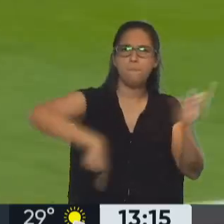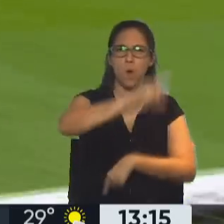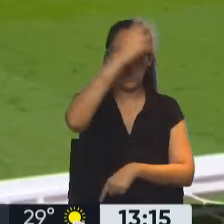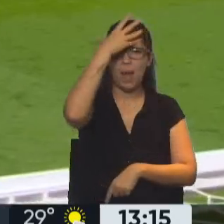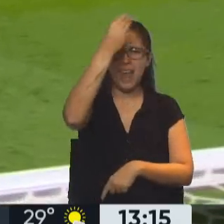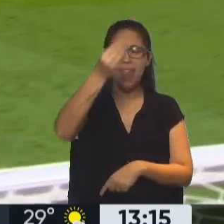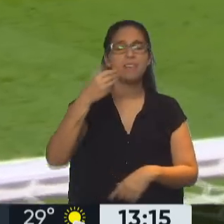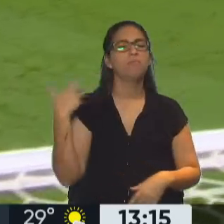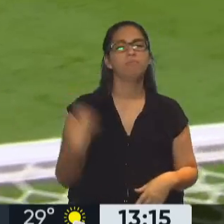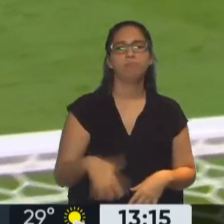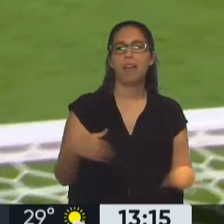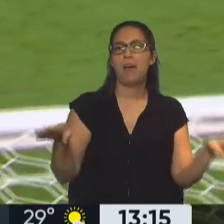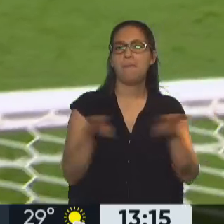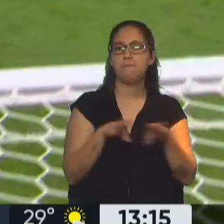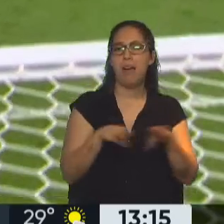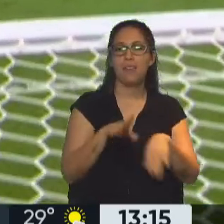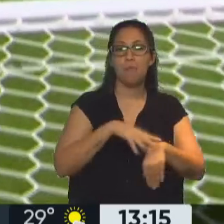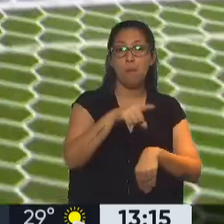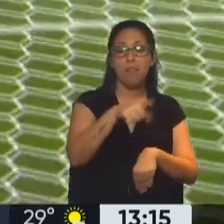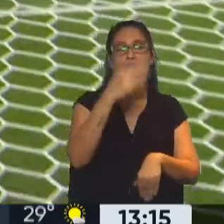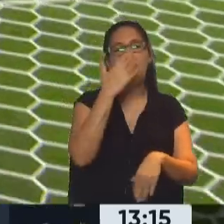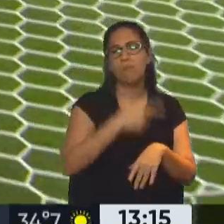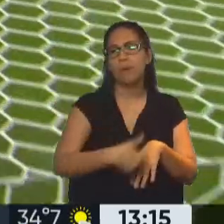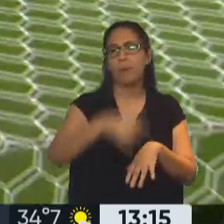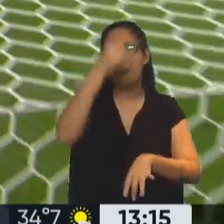para lo que fue empate en ese momento transitorio y después